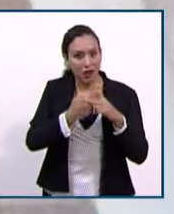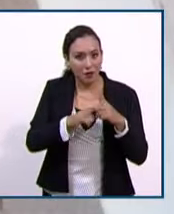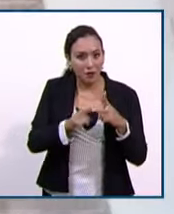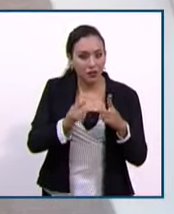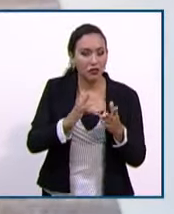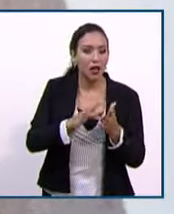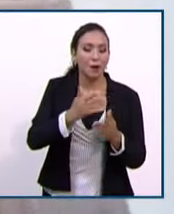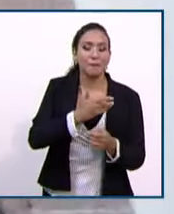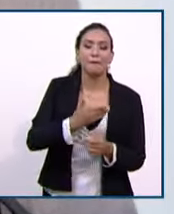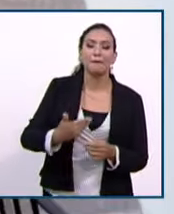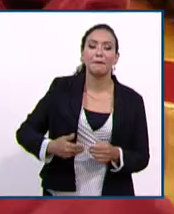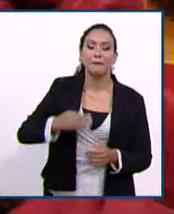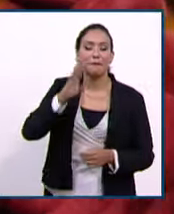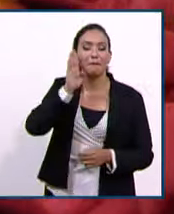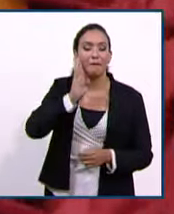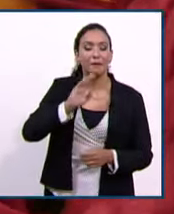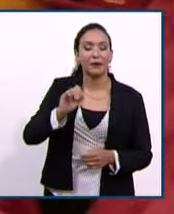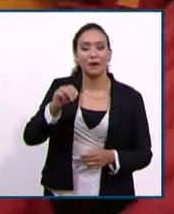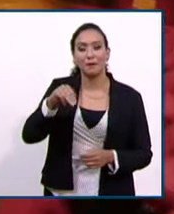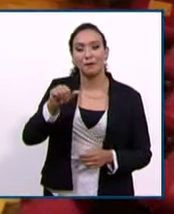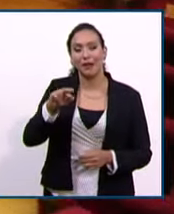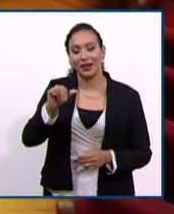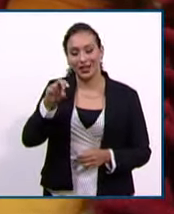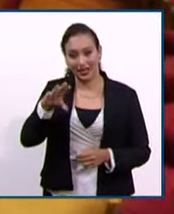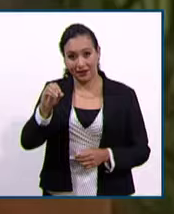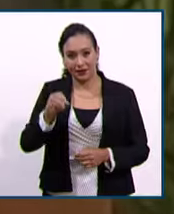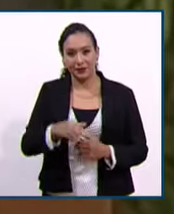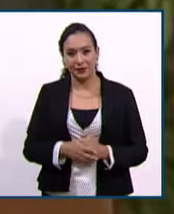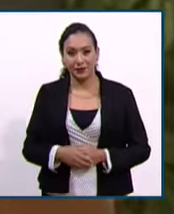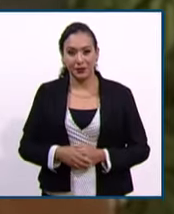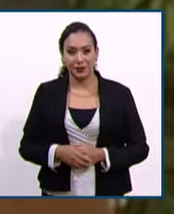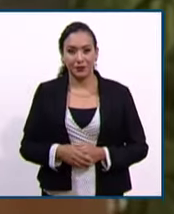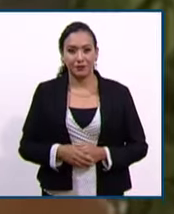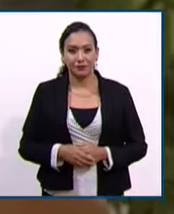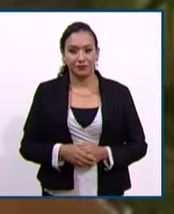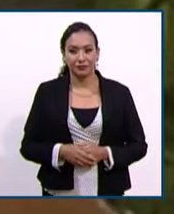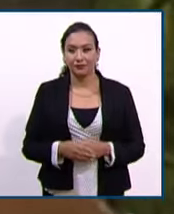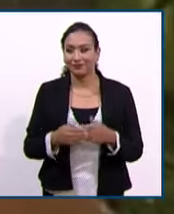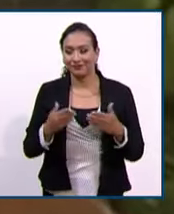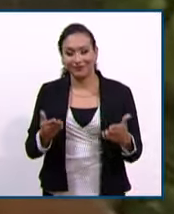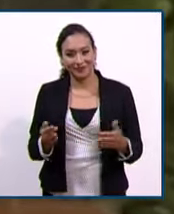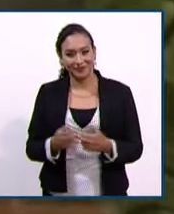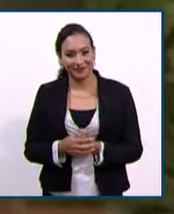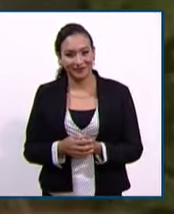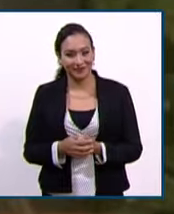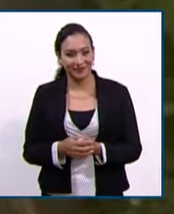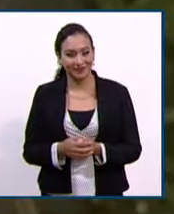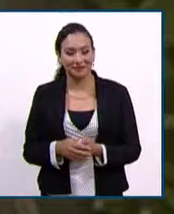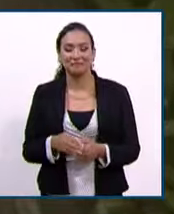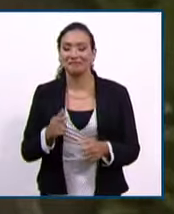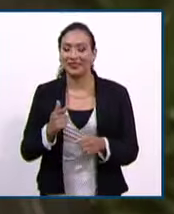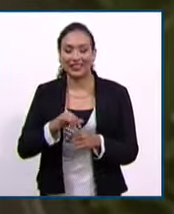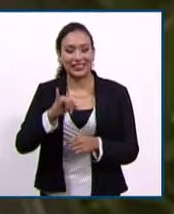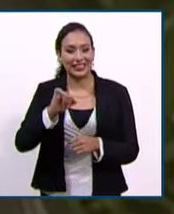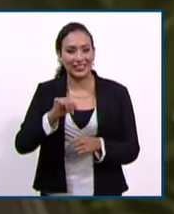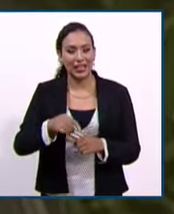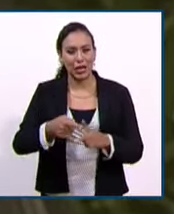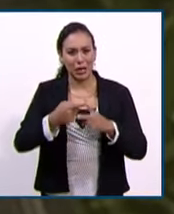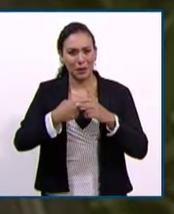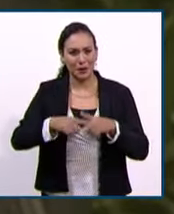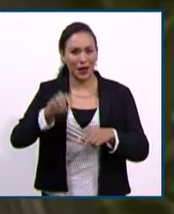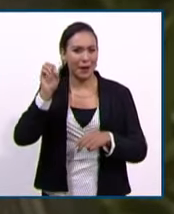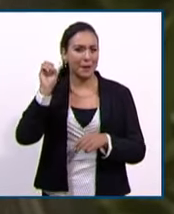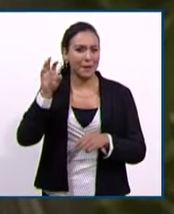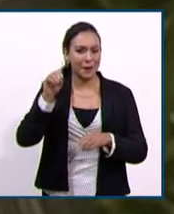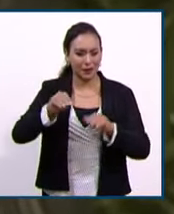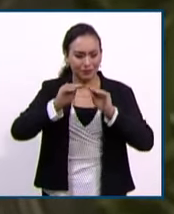presidencia del ministro Mariano Azuela Huitrón. No cabe duda que el arranque formal de las transmisiones